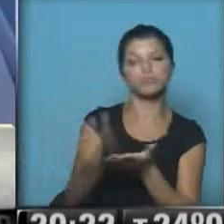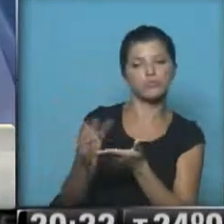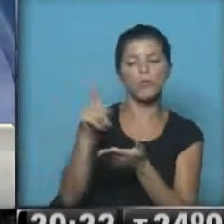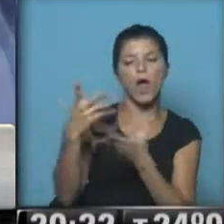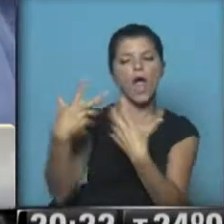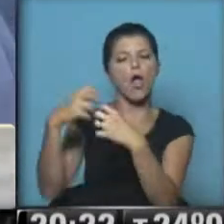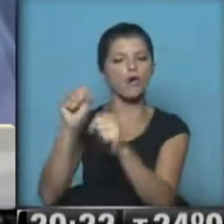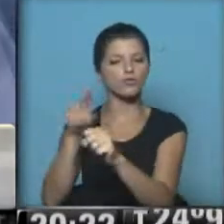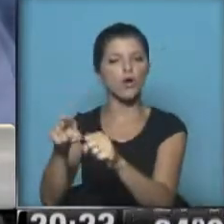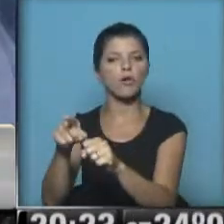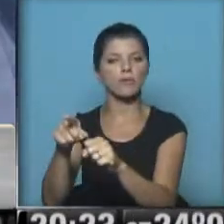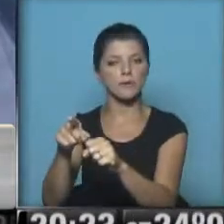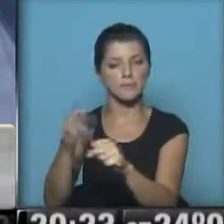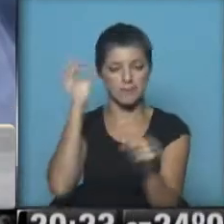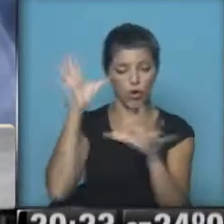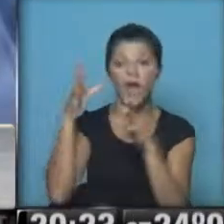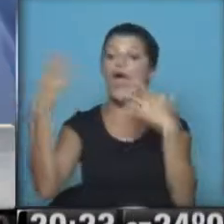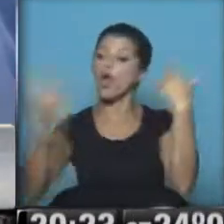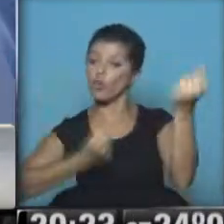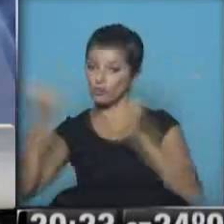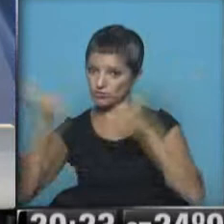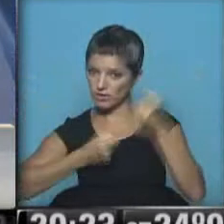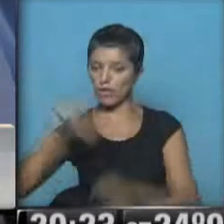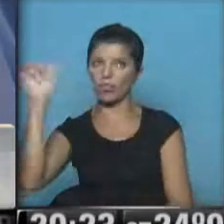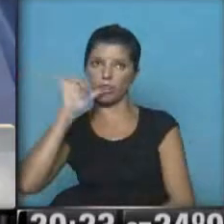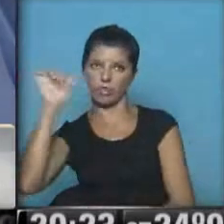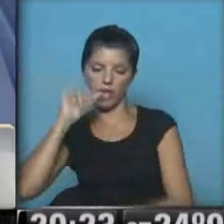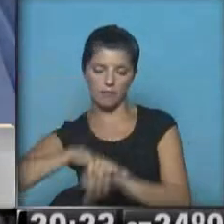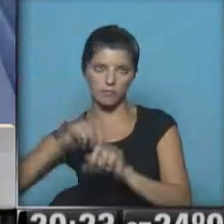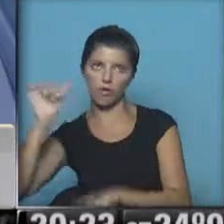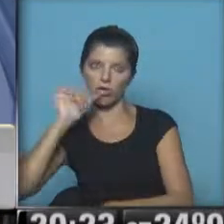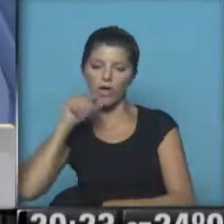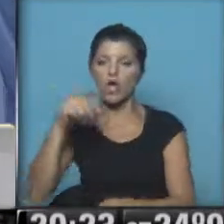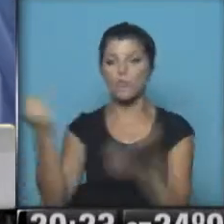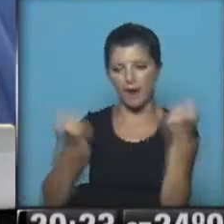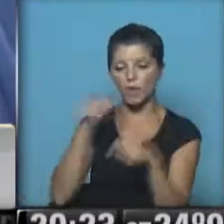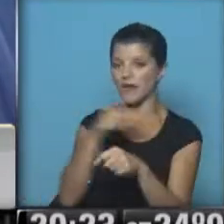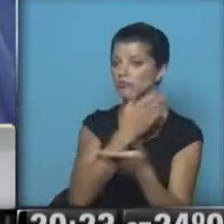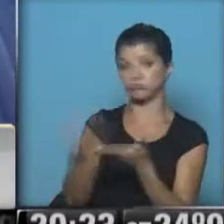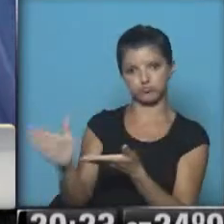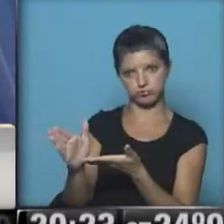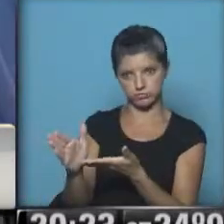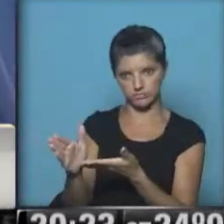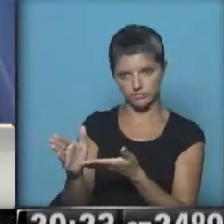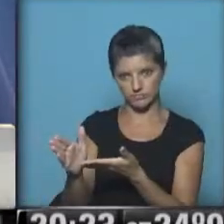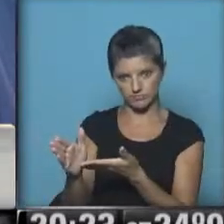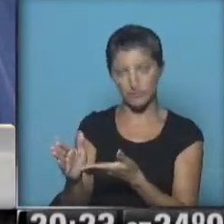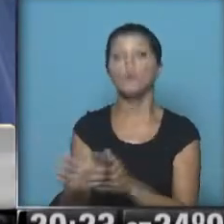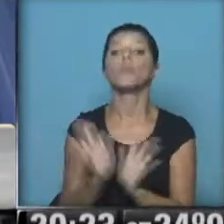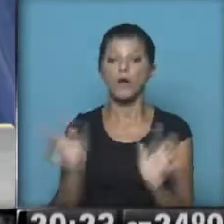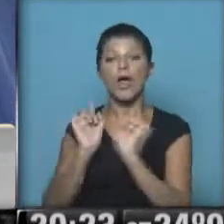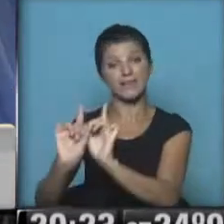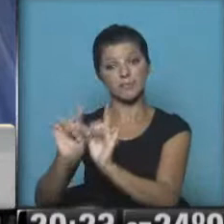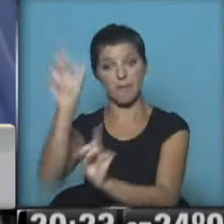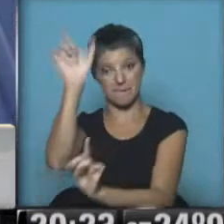encontró conduciendo en estado de ebriedad. Se lo relegó, se lo golpeó, se lo vapuleó. Bueno, él